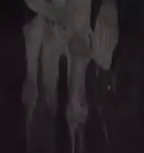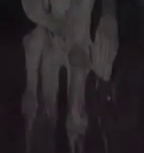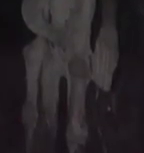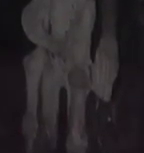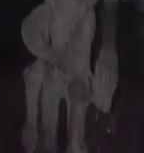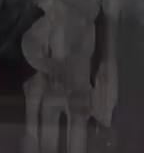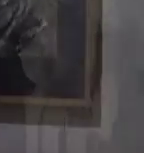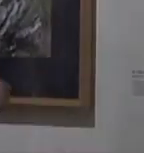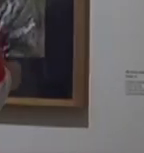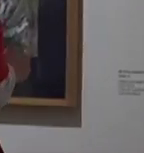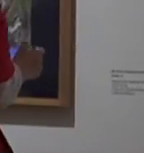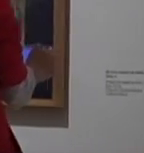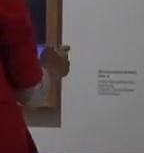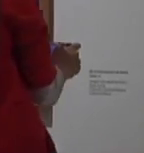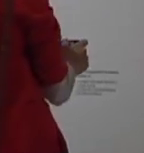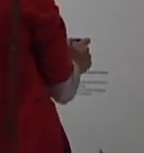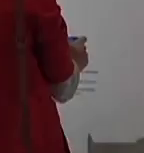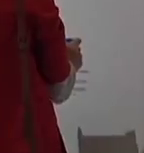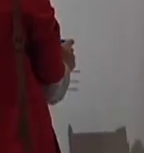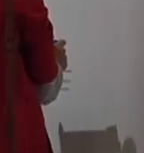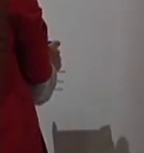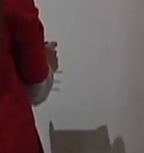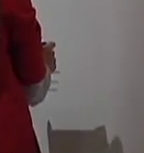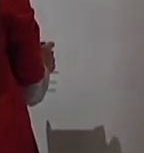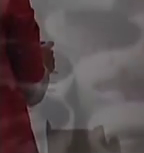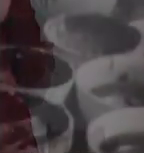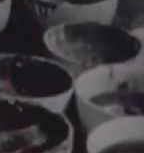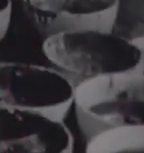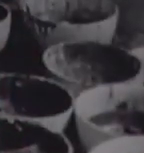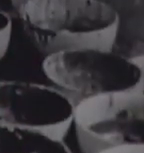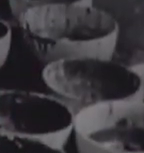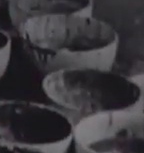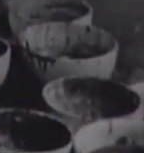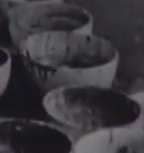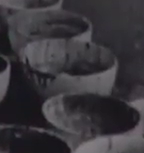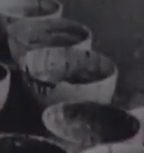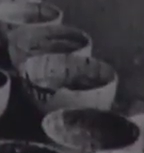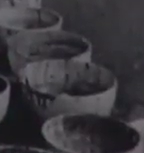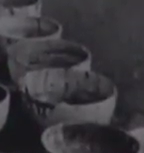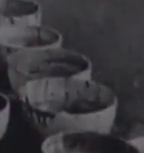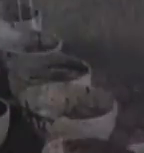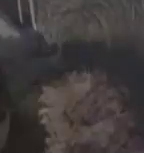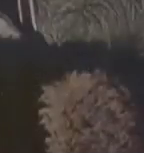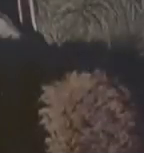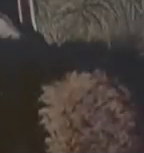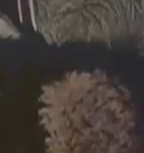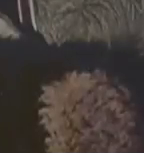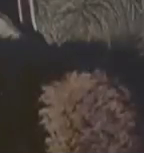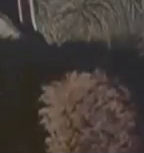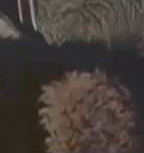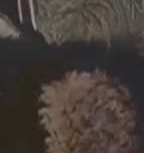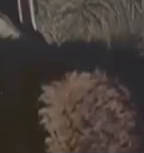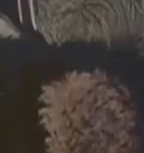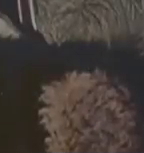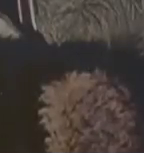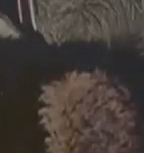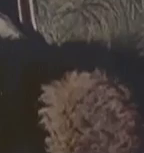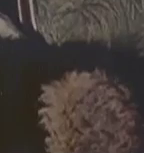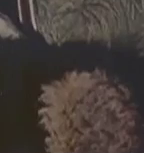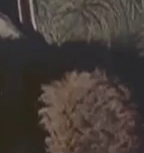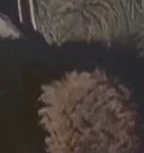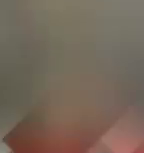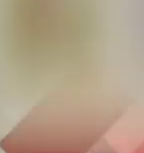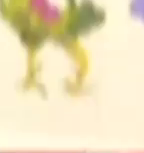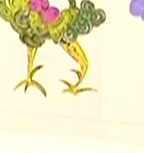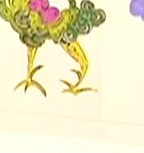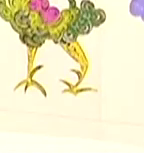muestra conmemora el 40 aniversario luctuoso del pintor, escultor, anticuario, promotor y coleccionista de arte popular Chucho